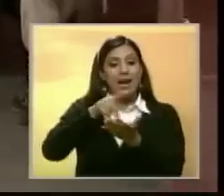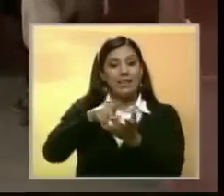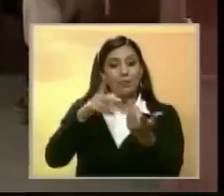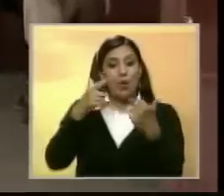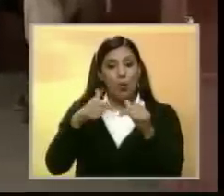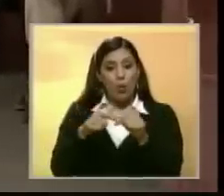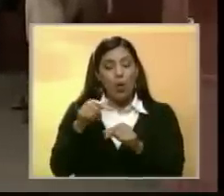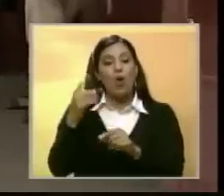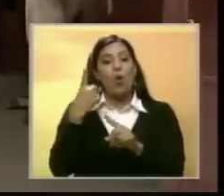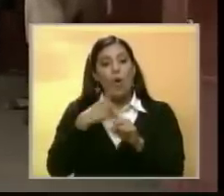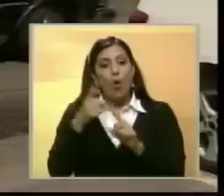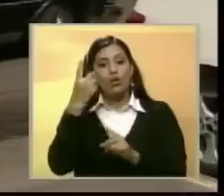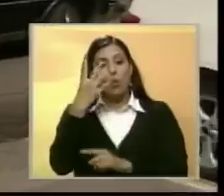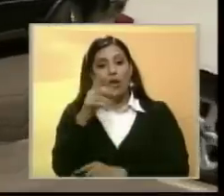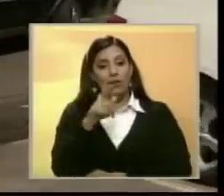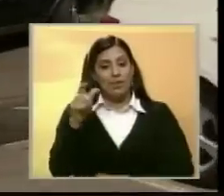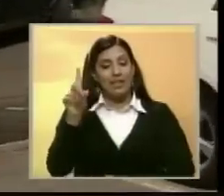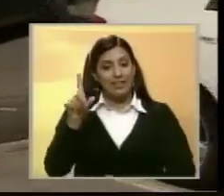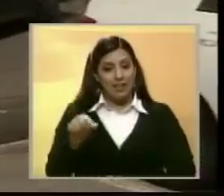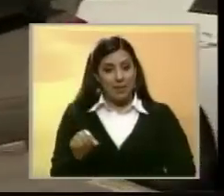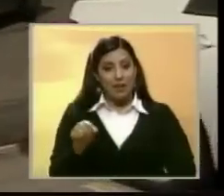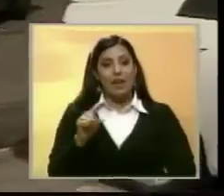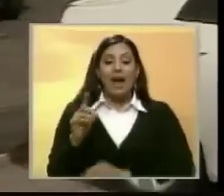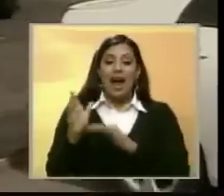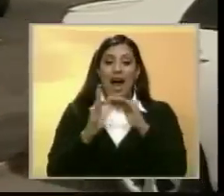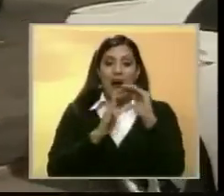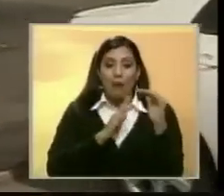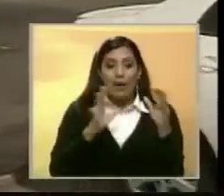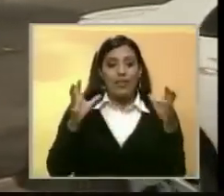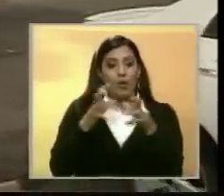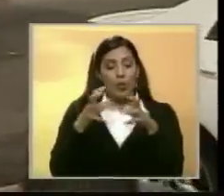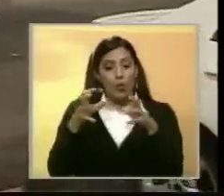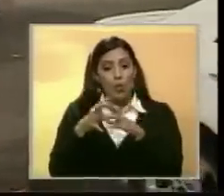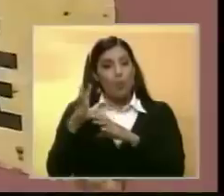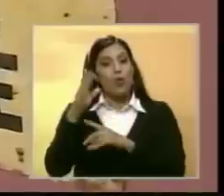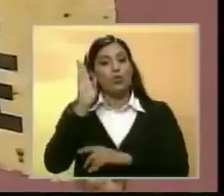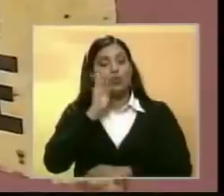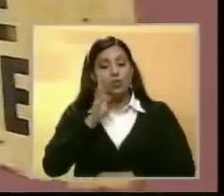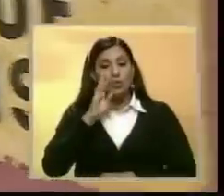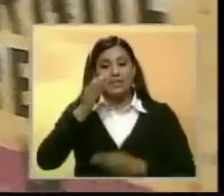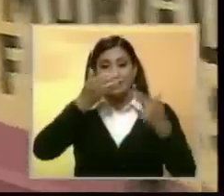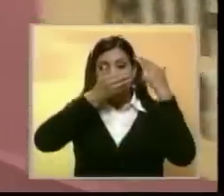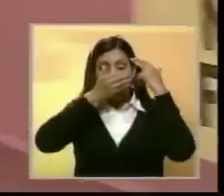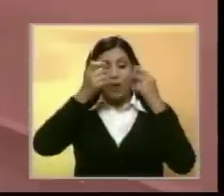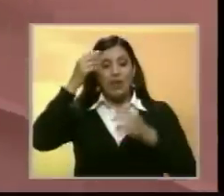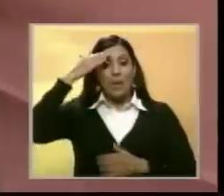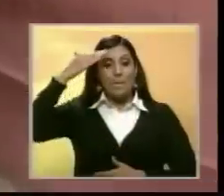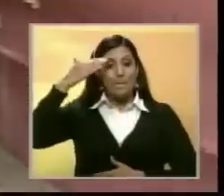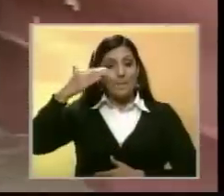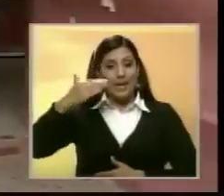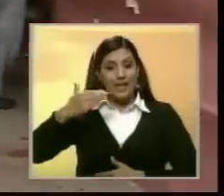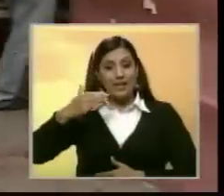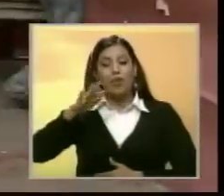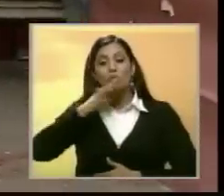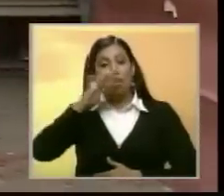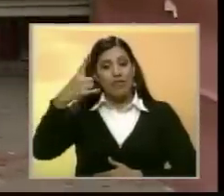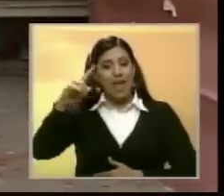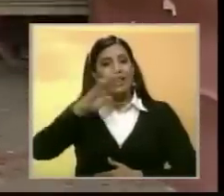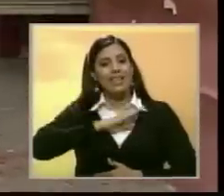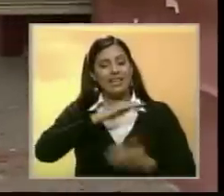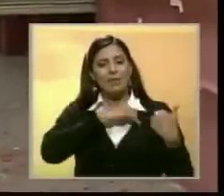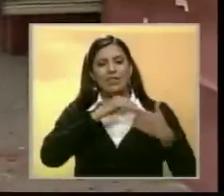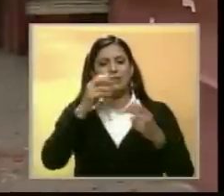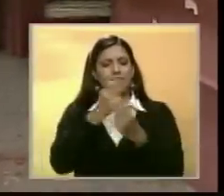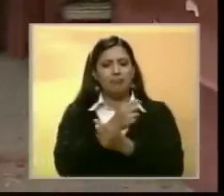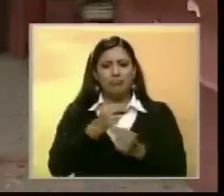este caso junto a otras 4 personas. Por su parte, el Grupo Antiextorsión y Secuestro de la Guardia Nacional aún maneja el caso como